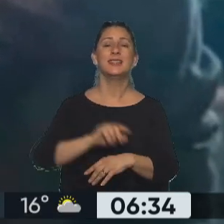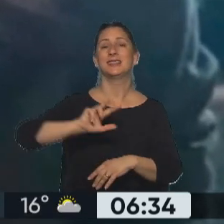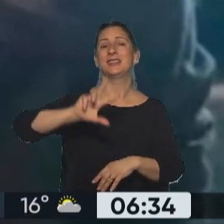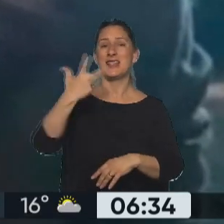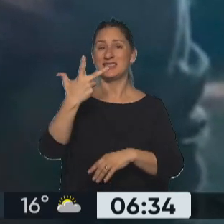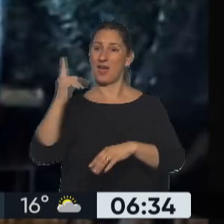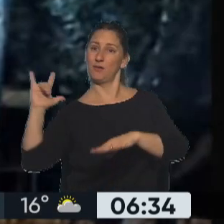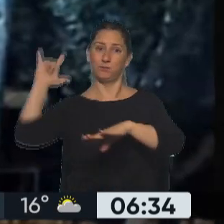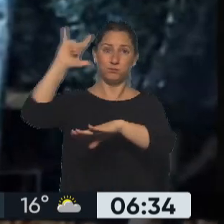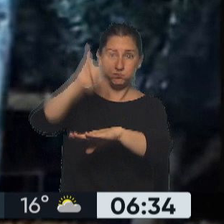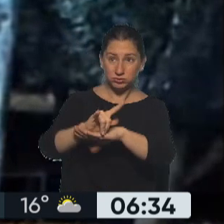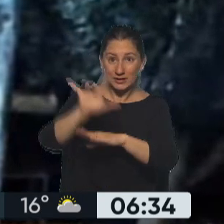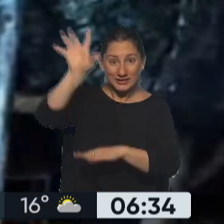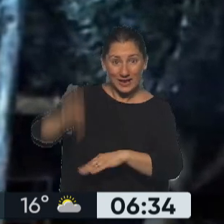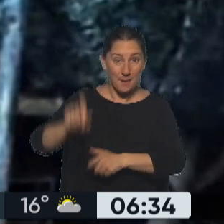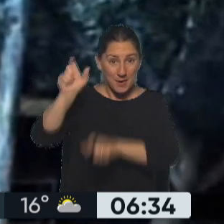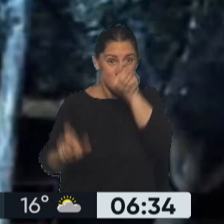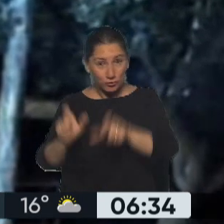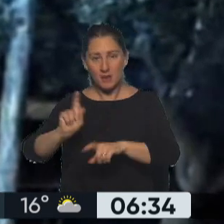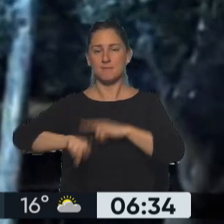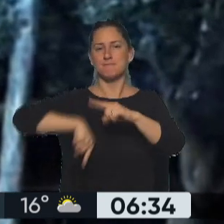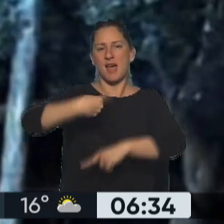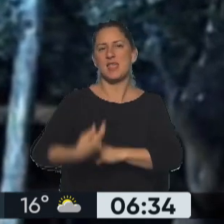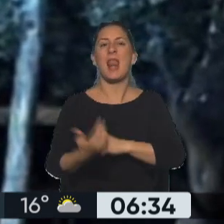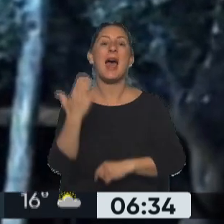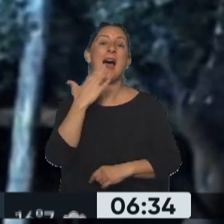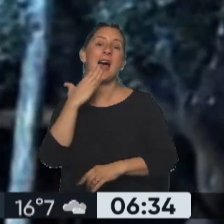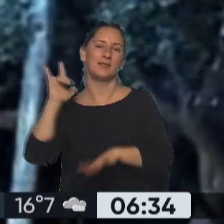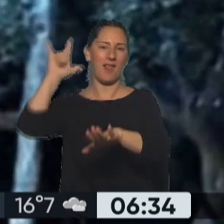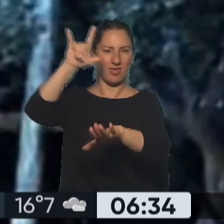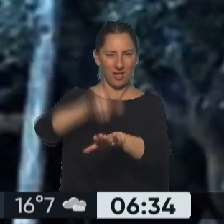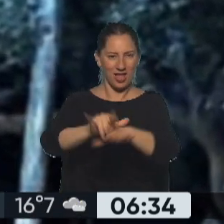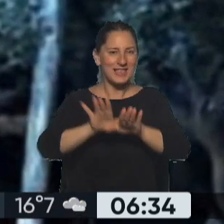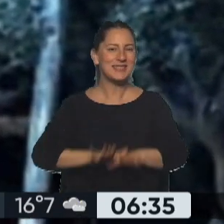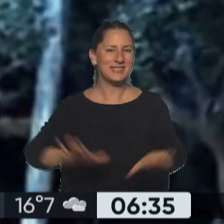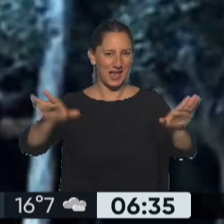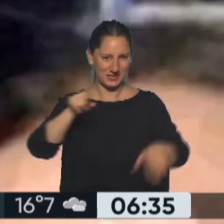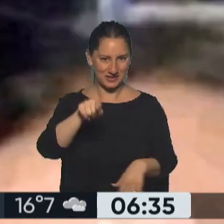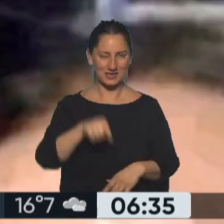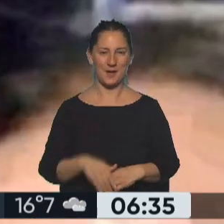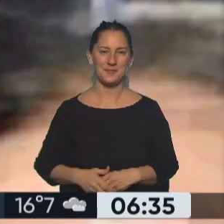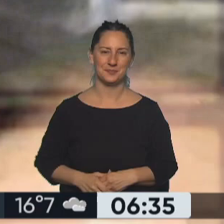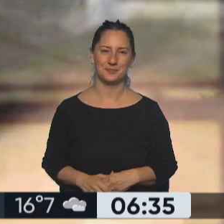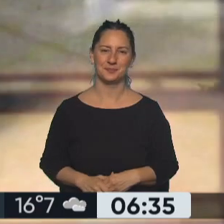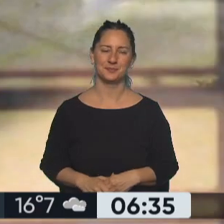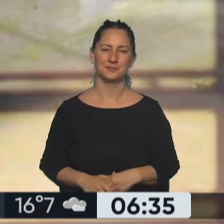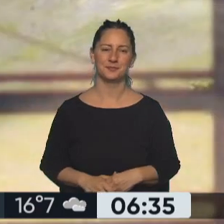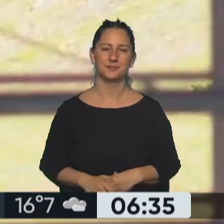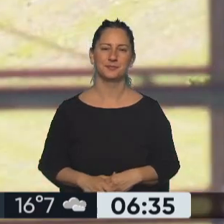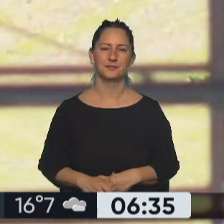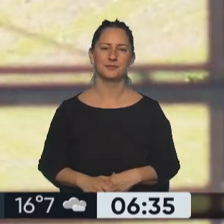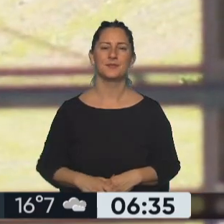tercer vuelo con repatriados va a llegar mañana por la tarde al Aeropuerto Internacional de Ezeiza.